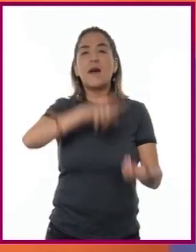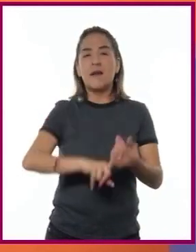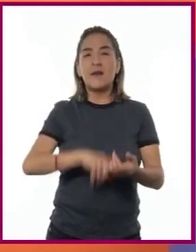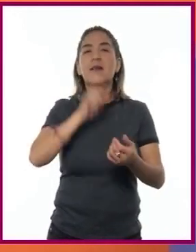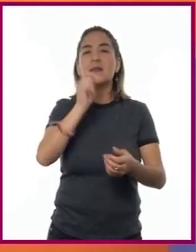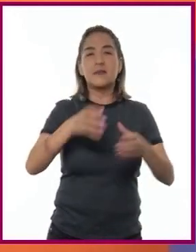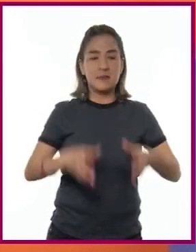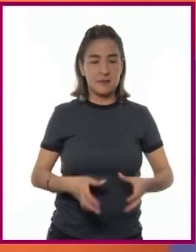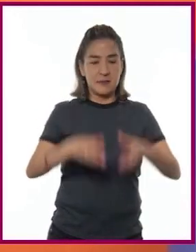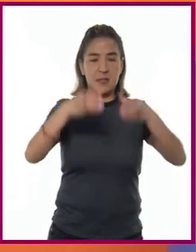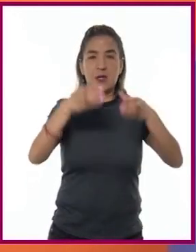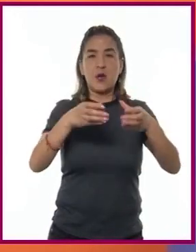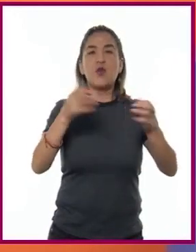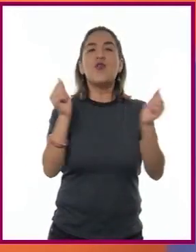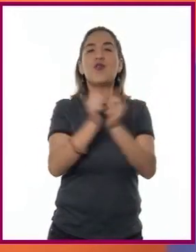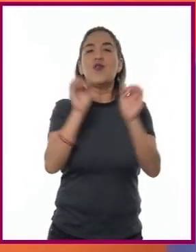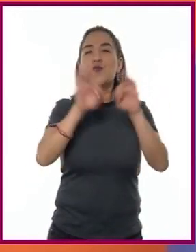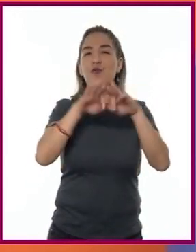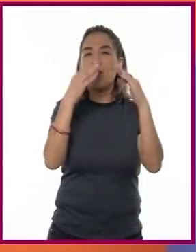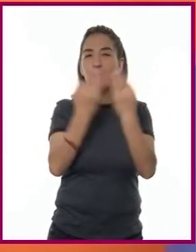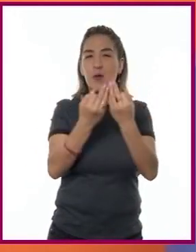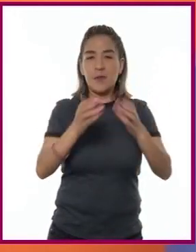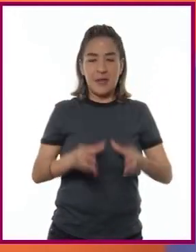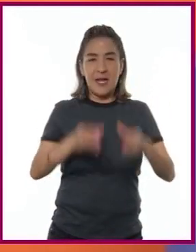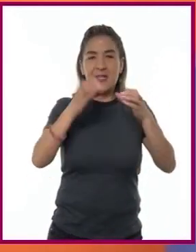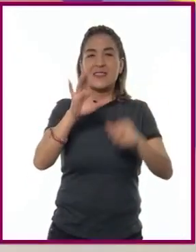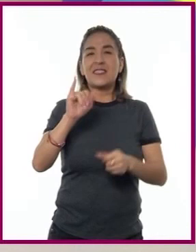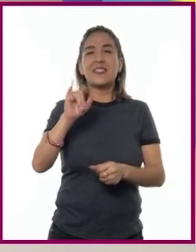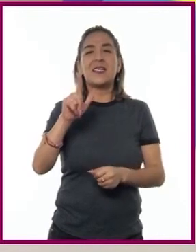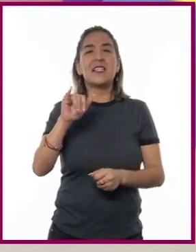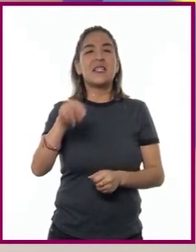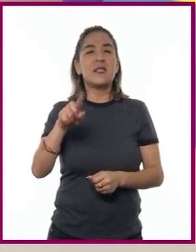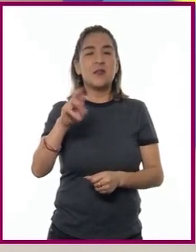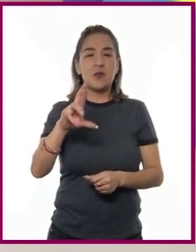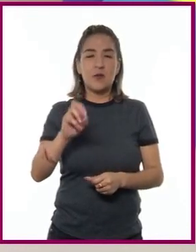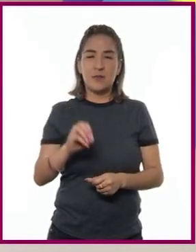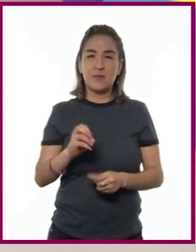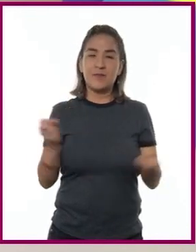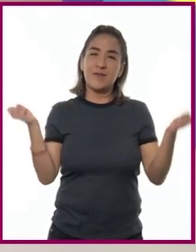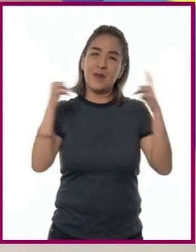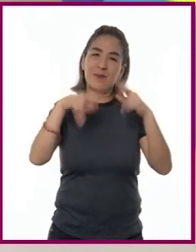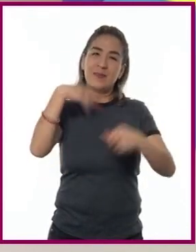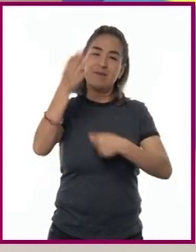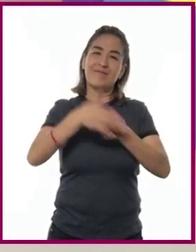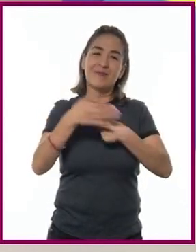un recipiente con forma de cilindro. Nos vemos en